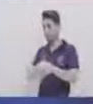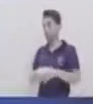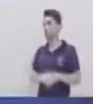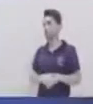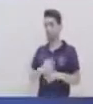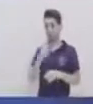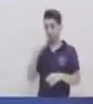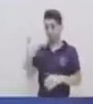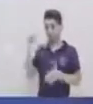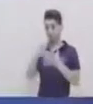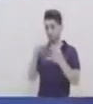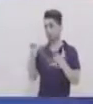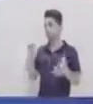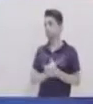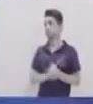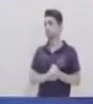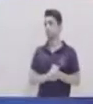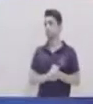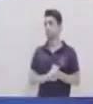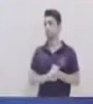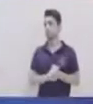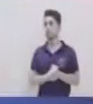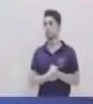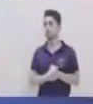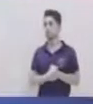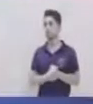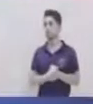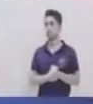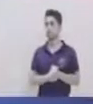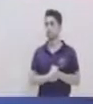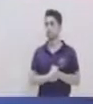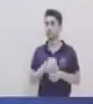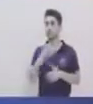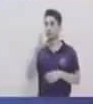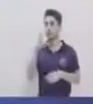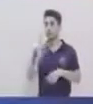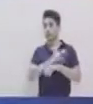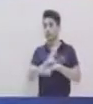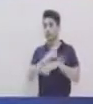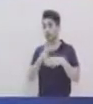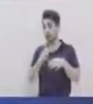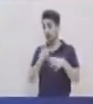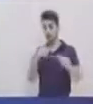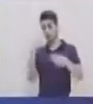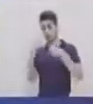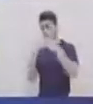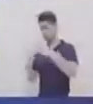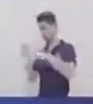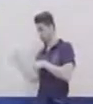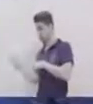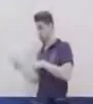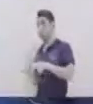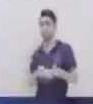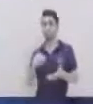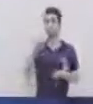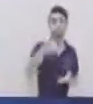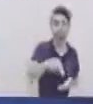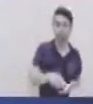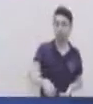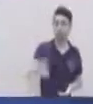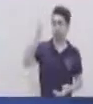Entonces separando piernas, en casa llevamos el tiempo. Al terminar los 20 segundos, salgo,